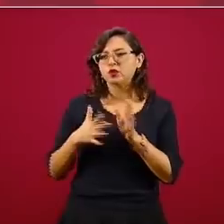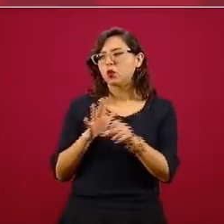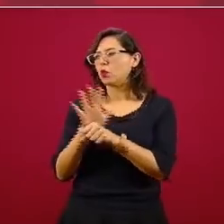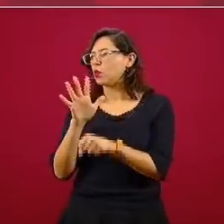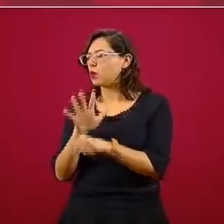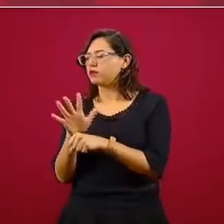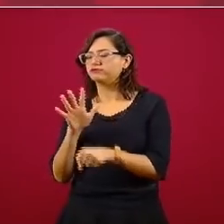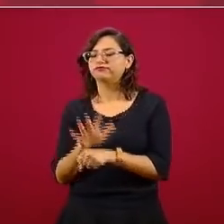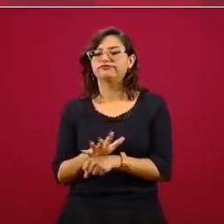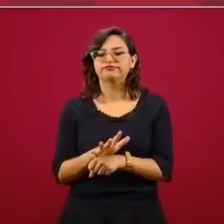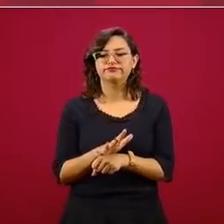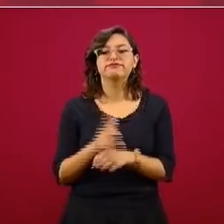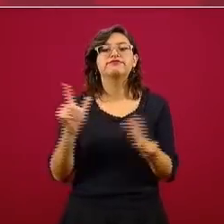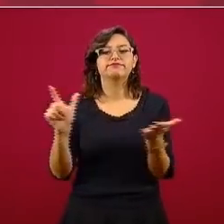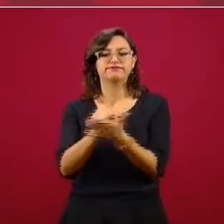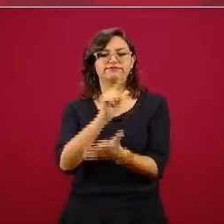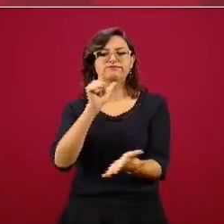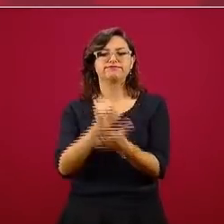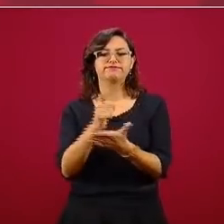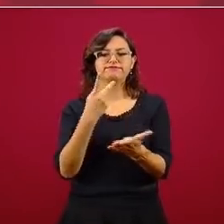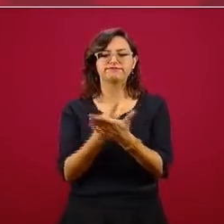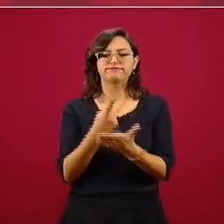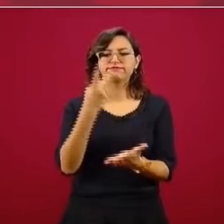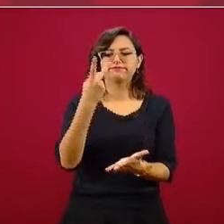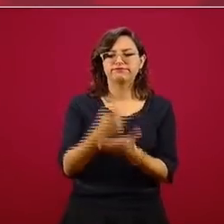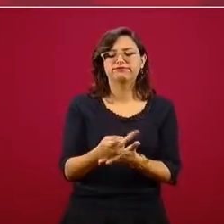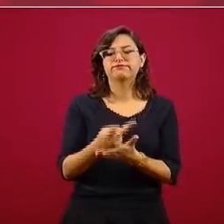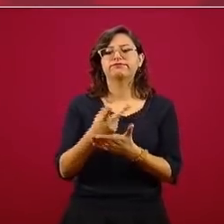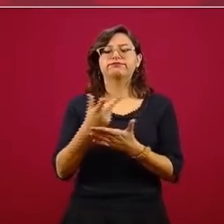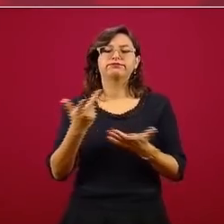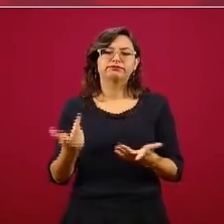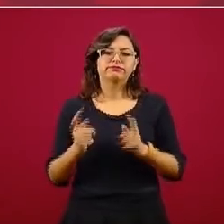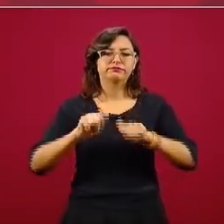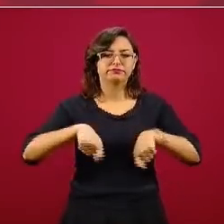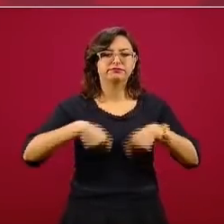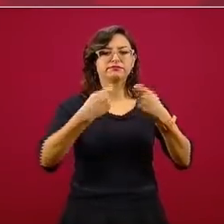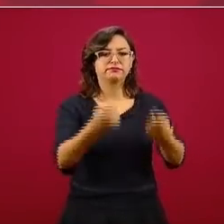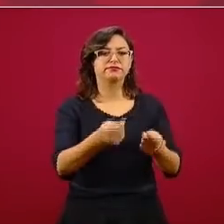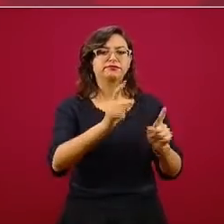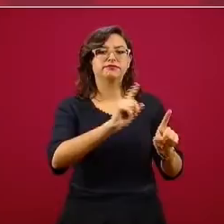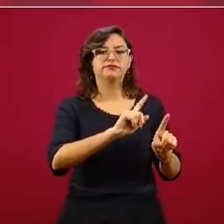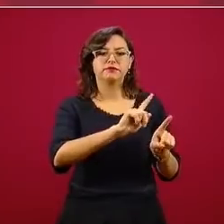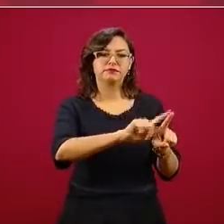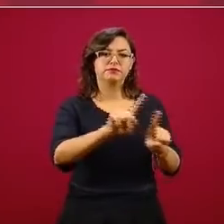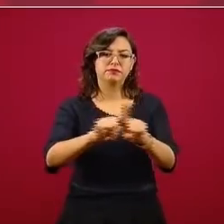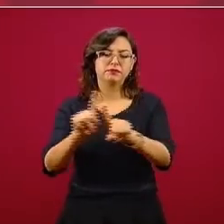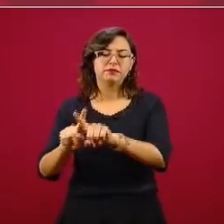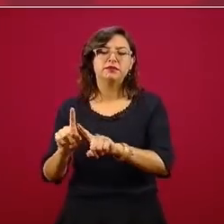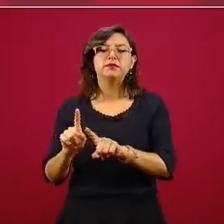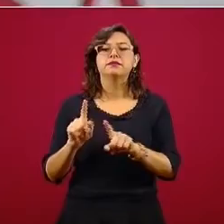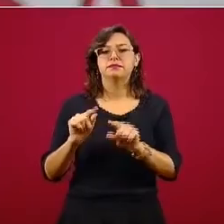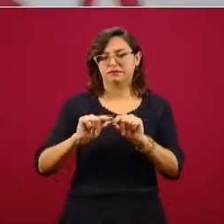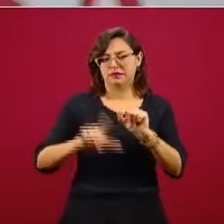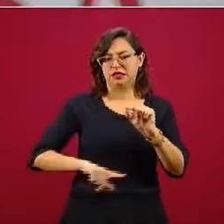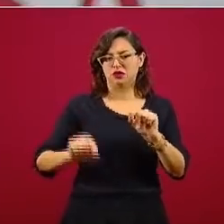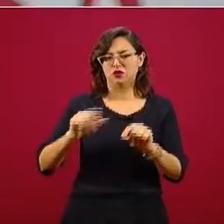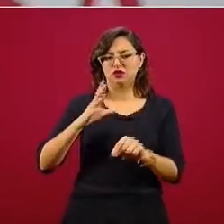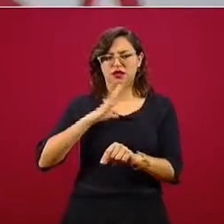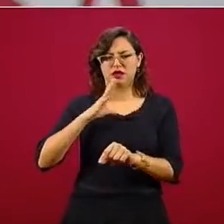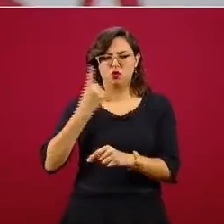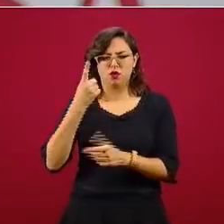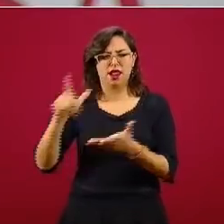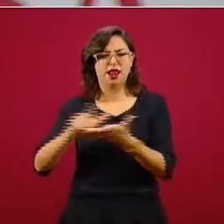así que con la ley de premios, estímulos y recompensas civiles que existe en nuestro país, encontramos que el